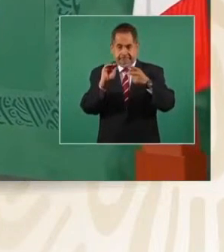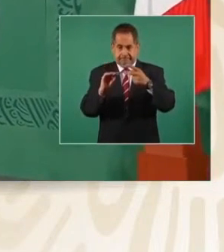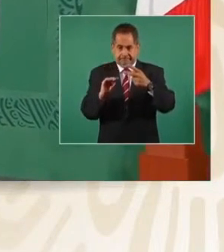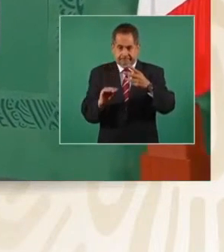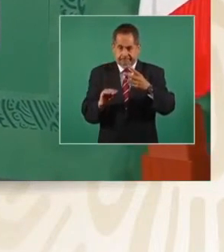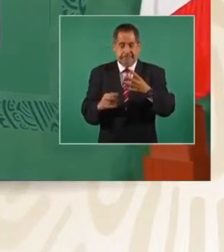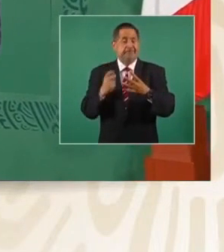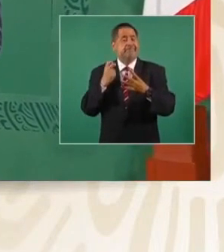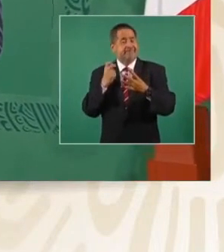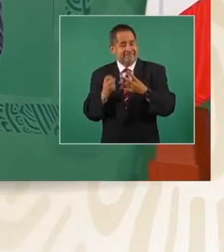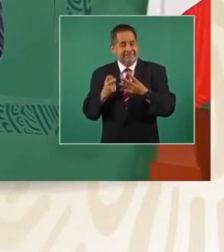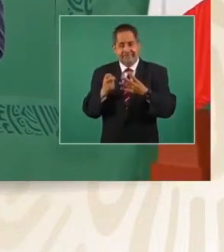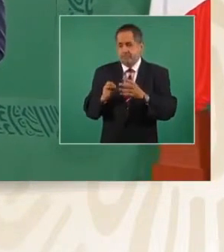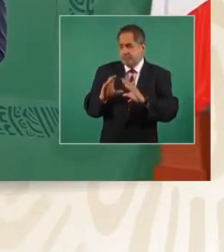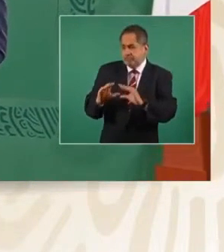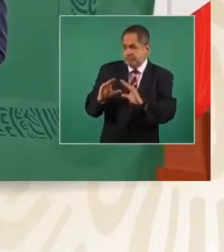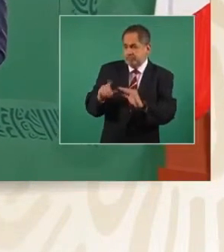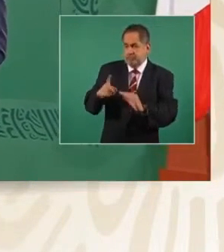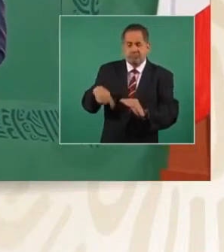el